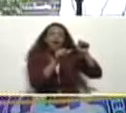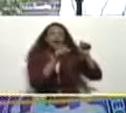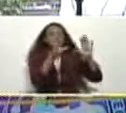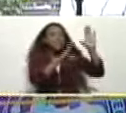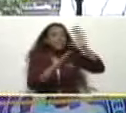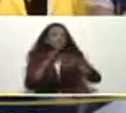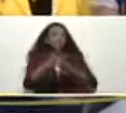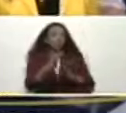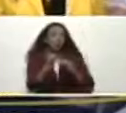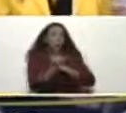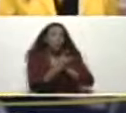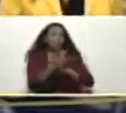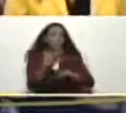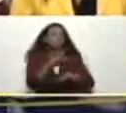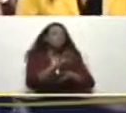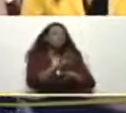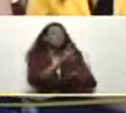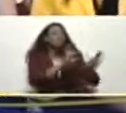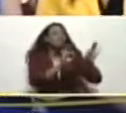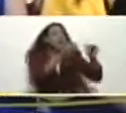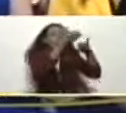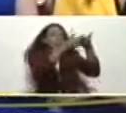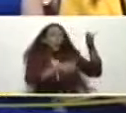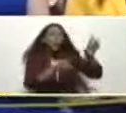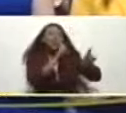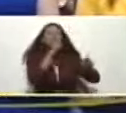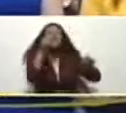Ciencia y Tecnología, Humberto Fernández Morán,